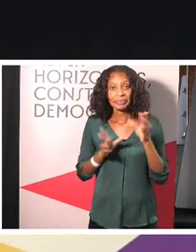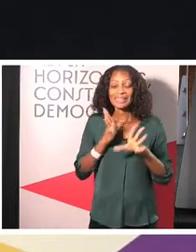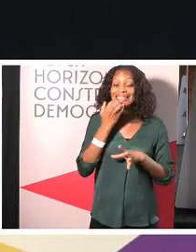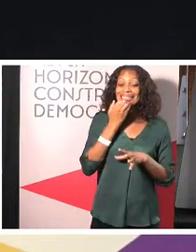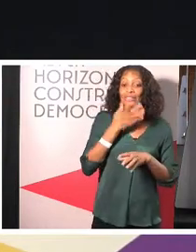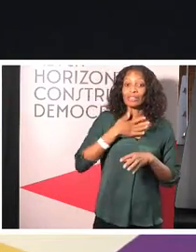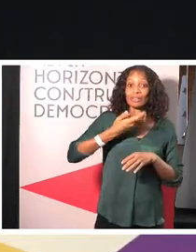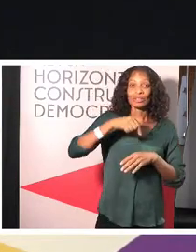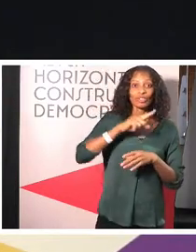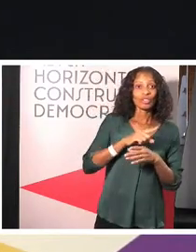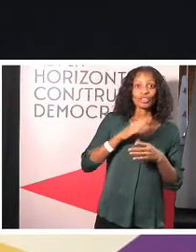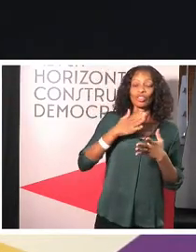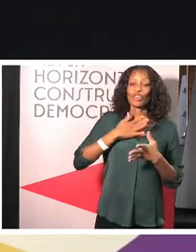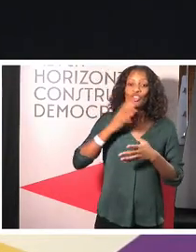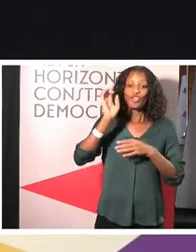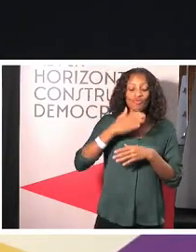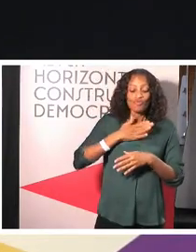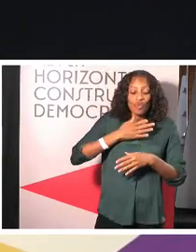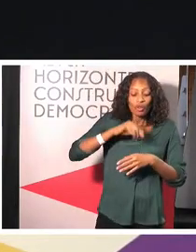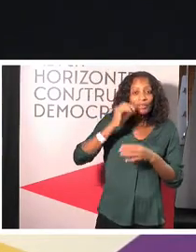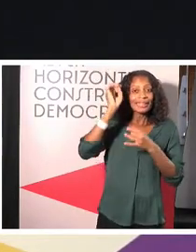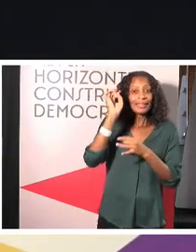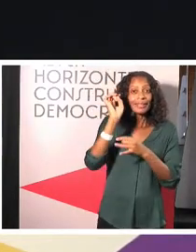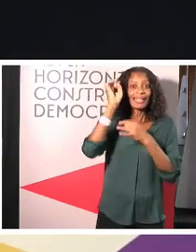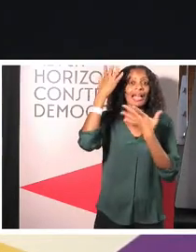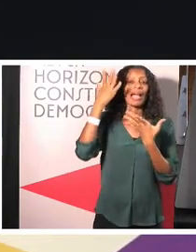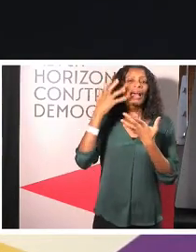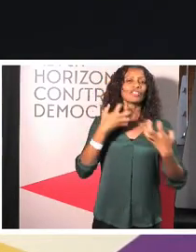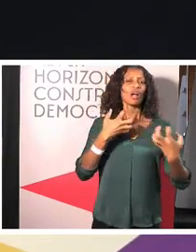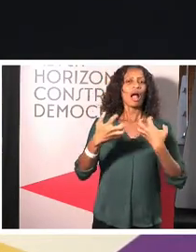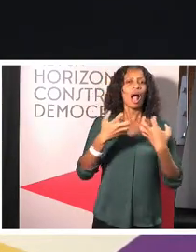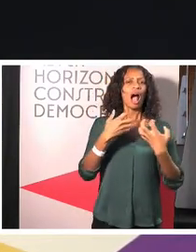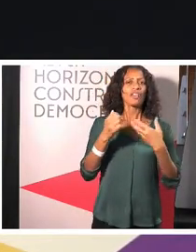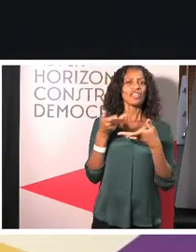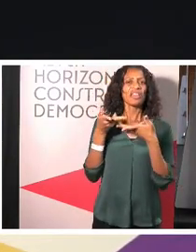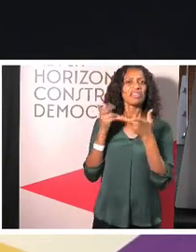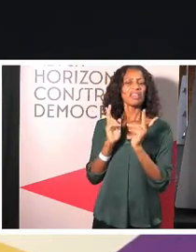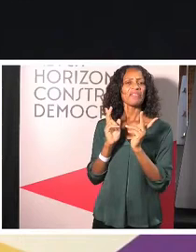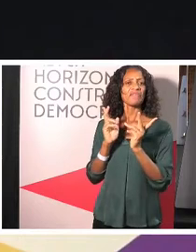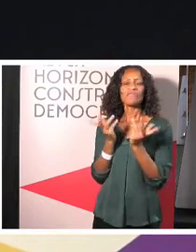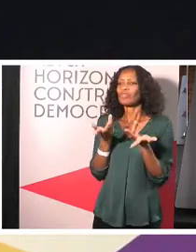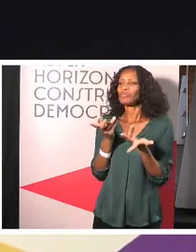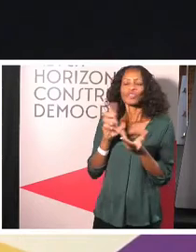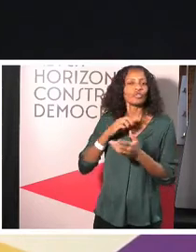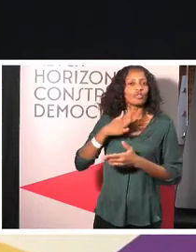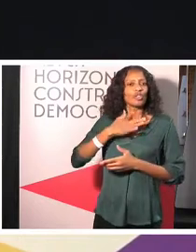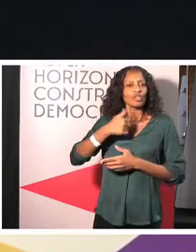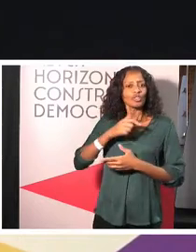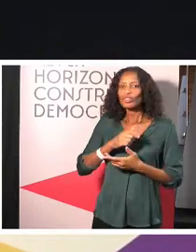sacar nuestra creación artística, que es realmente libre y que no está al servicio de ningún interés